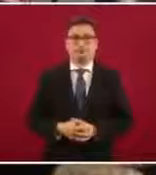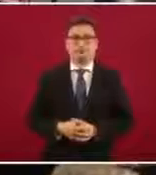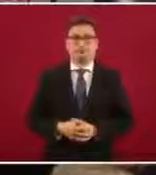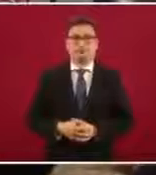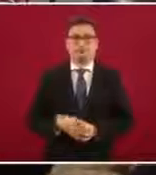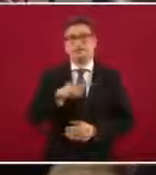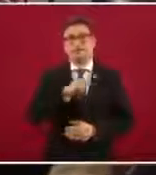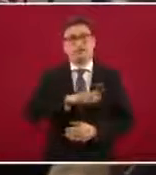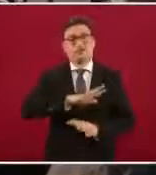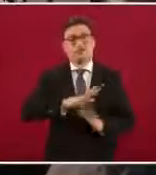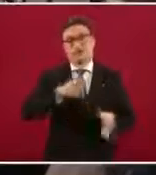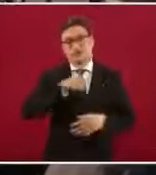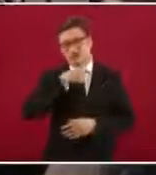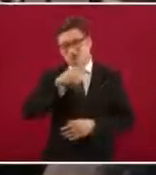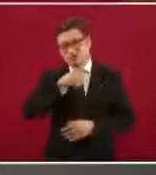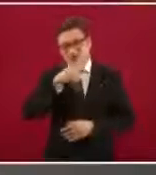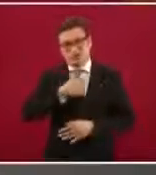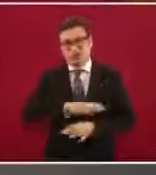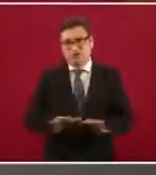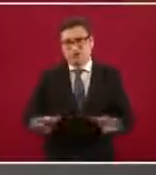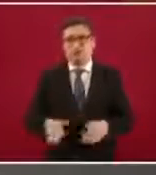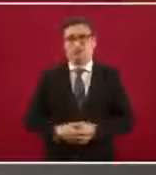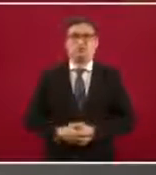ya está chocheando,